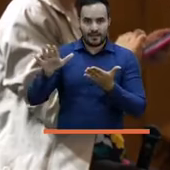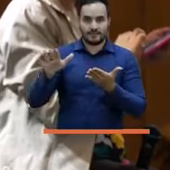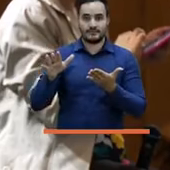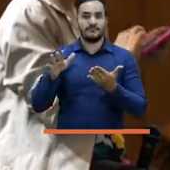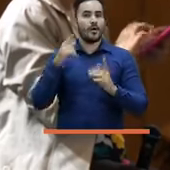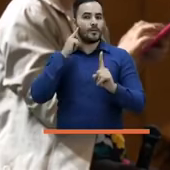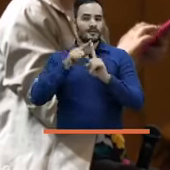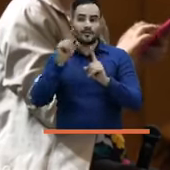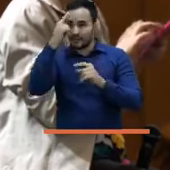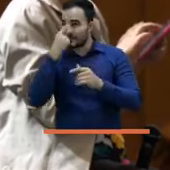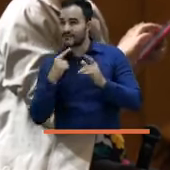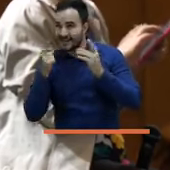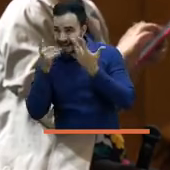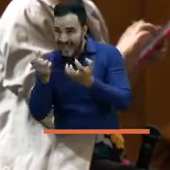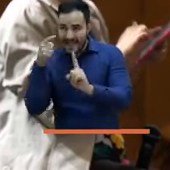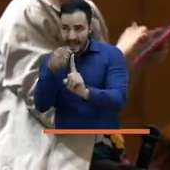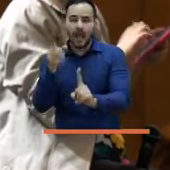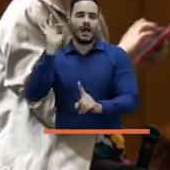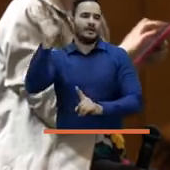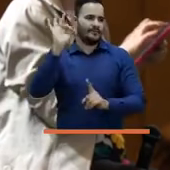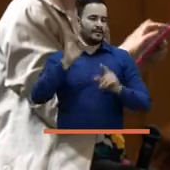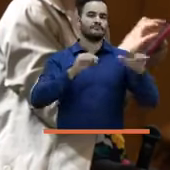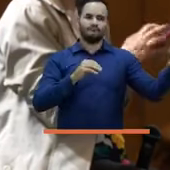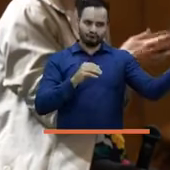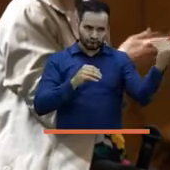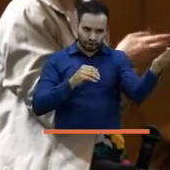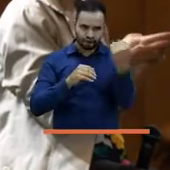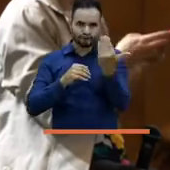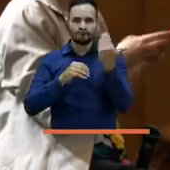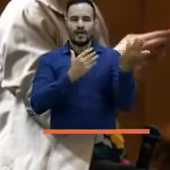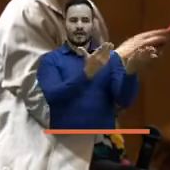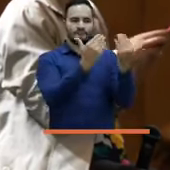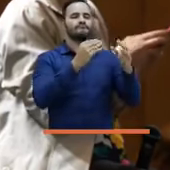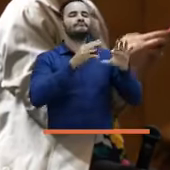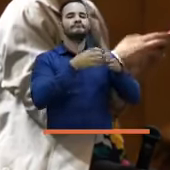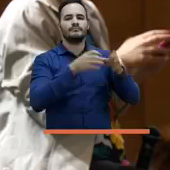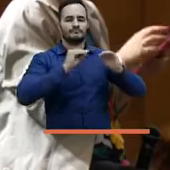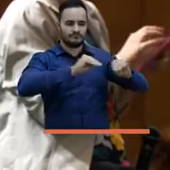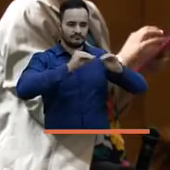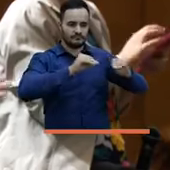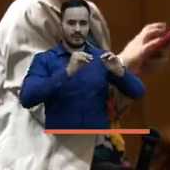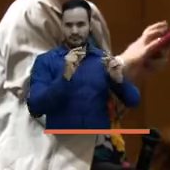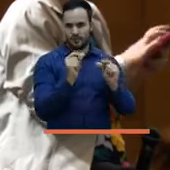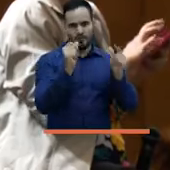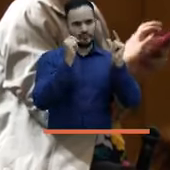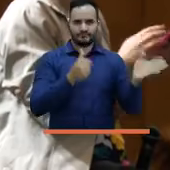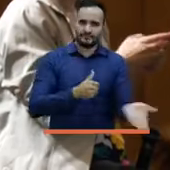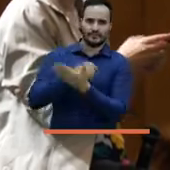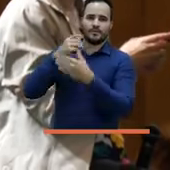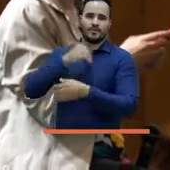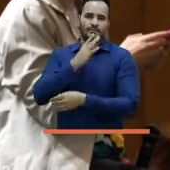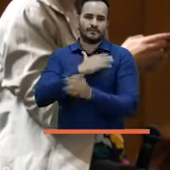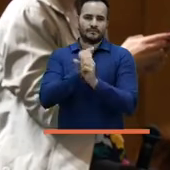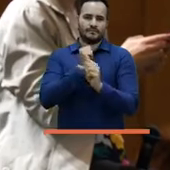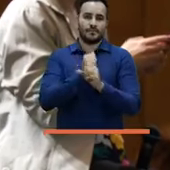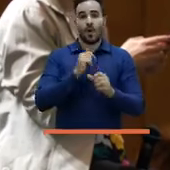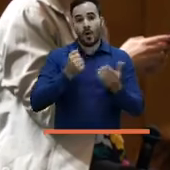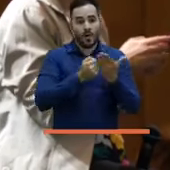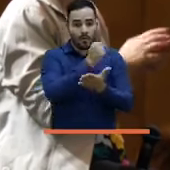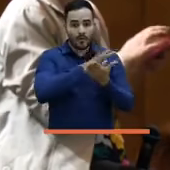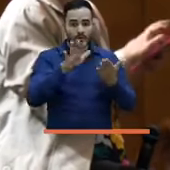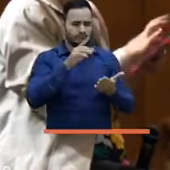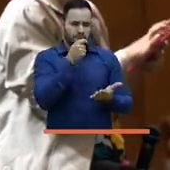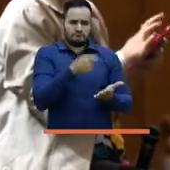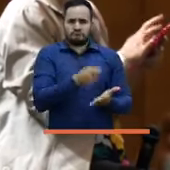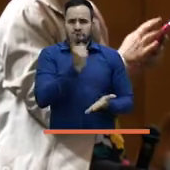estudiar estamos hablando desde certificaciones rápidas para el empleo pero también desde becas técnicas y